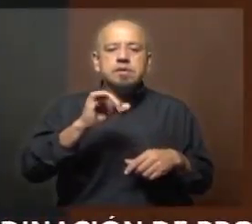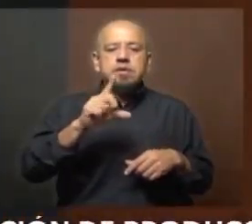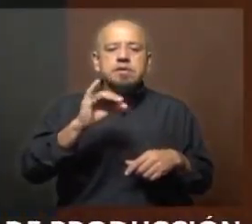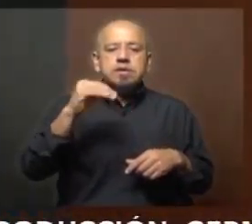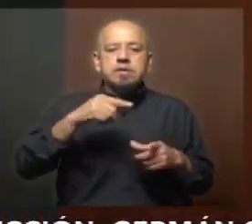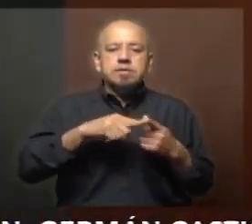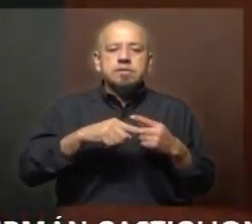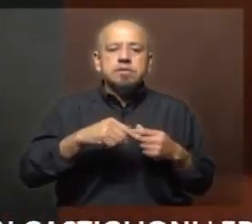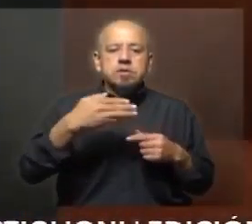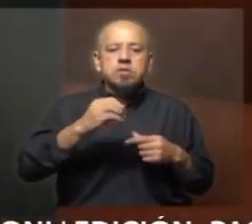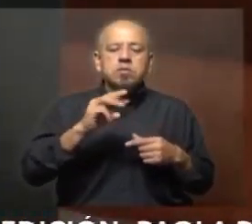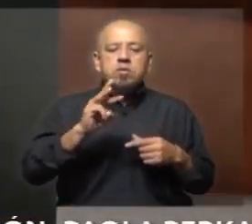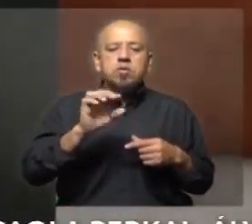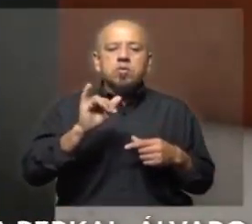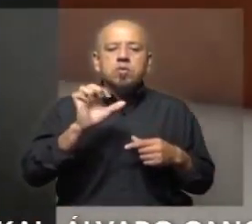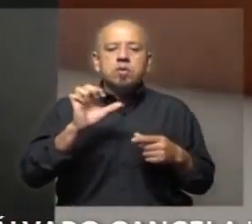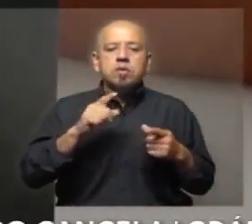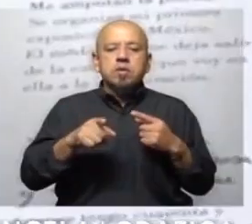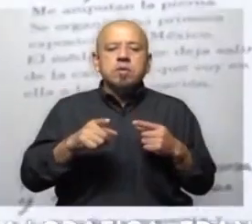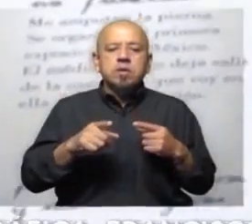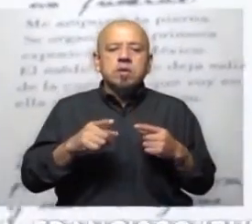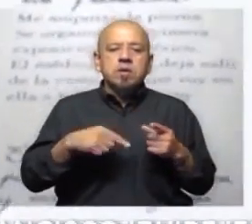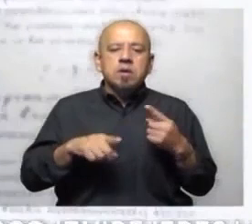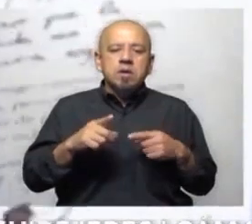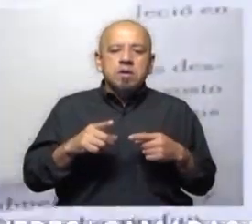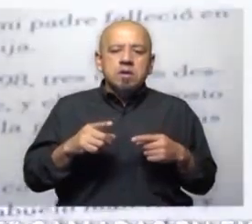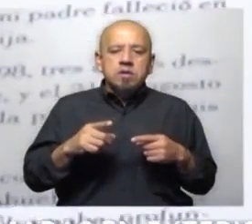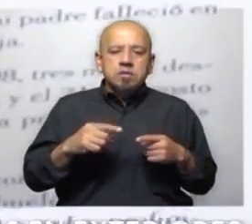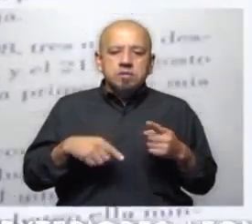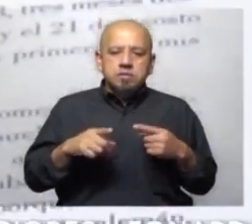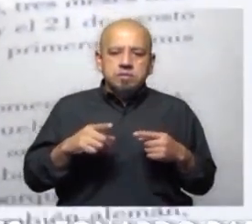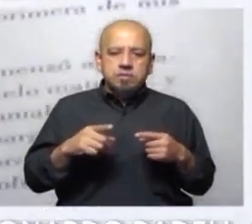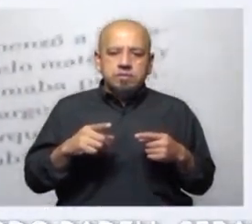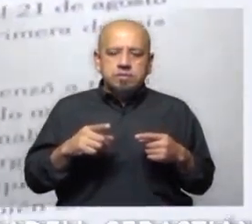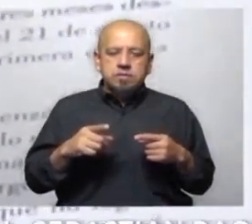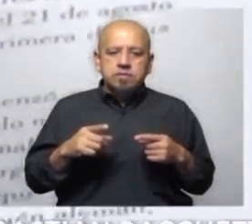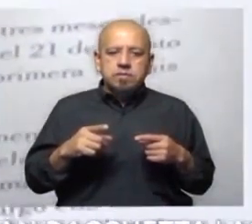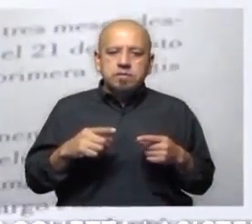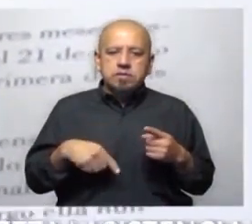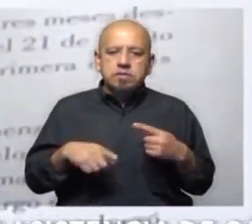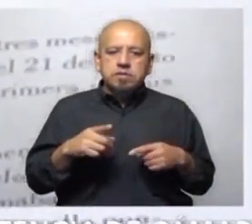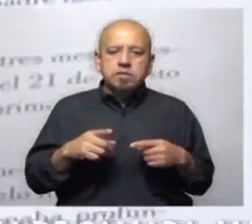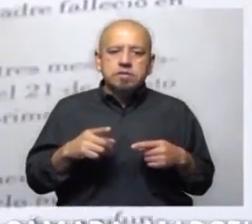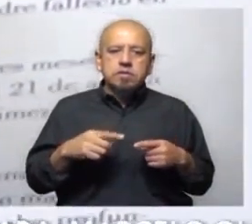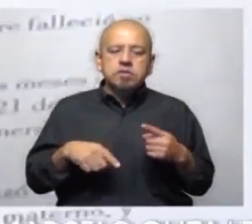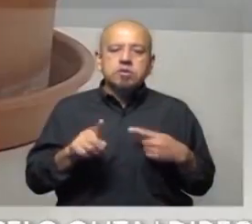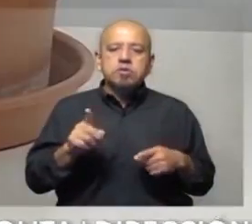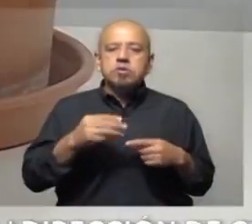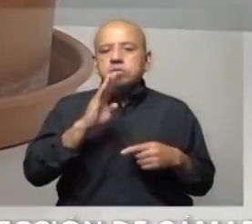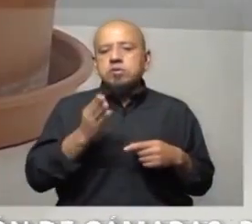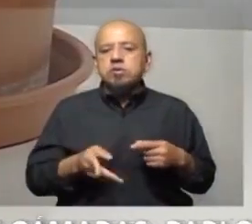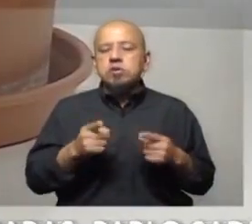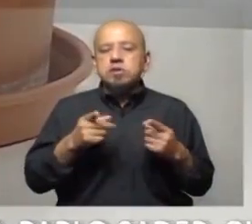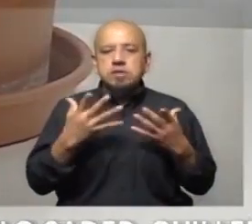David Bowie entonces fue por encargo ella lo dice ella dice que no es como no le gusta o sea con estos personajes quería